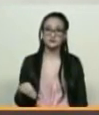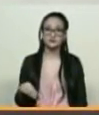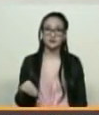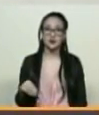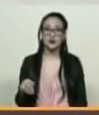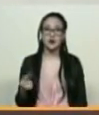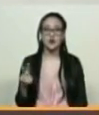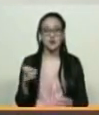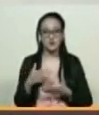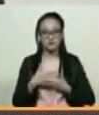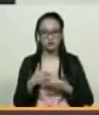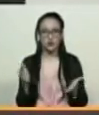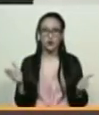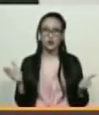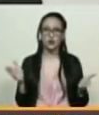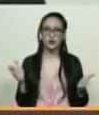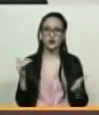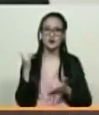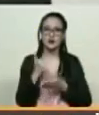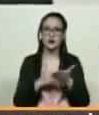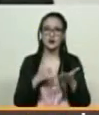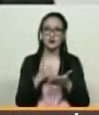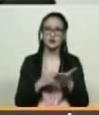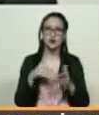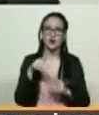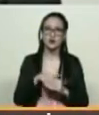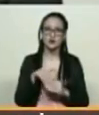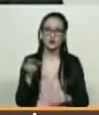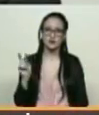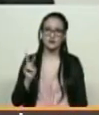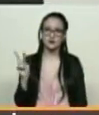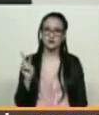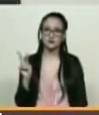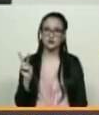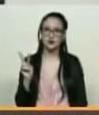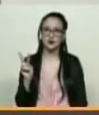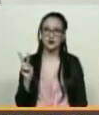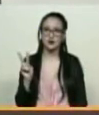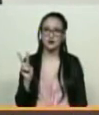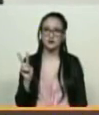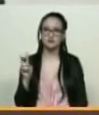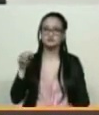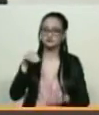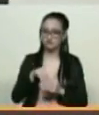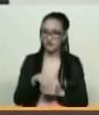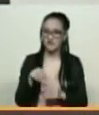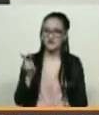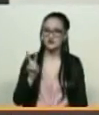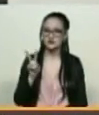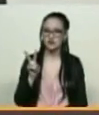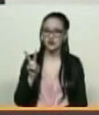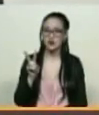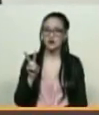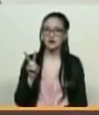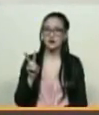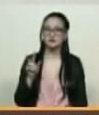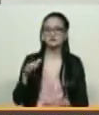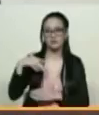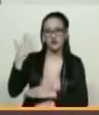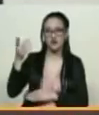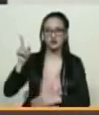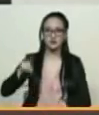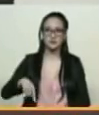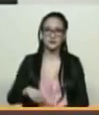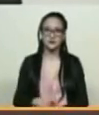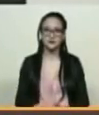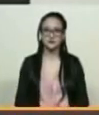nueva apertura del registro electoral venezolano en Venezuela y en el exterior.